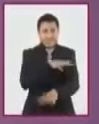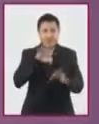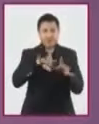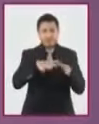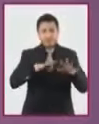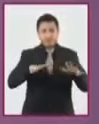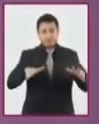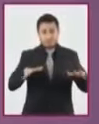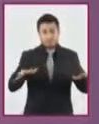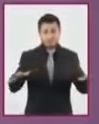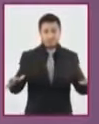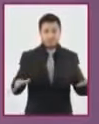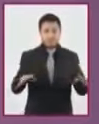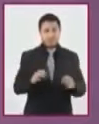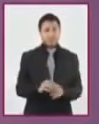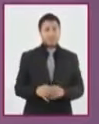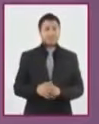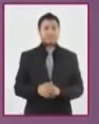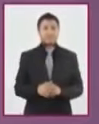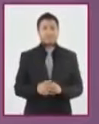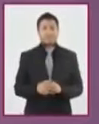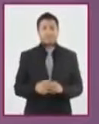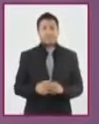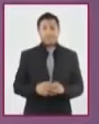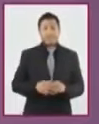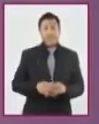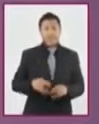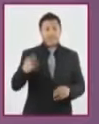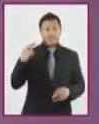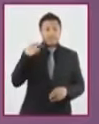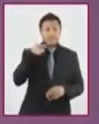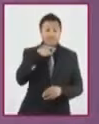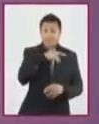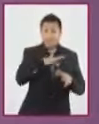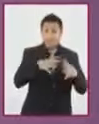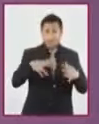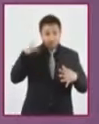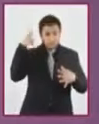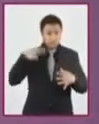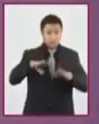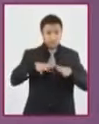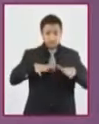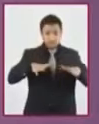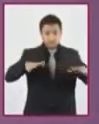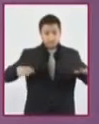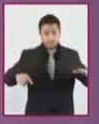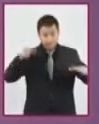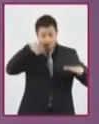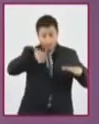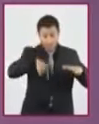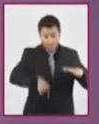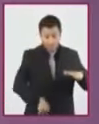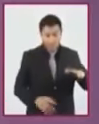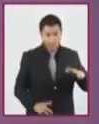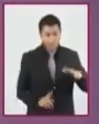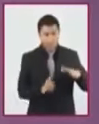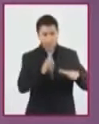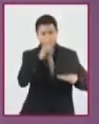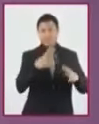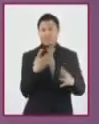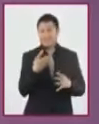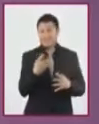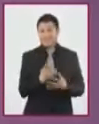tanto longitudinales como transversales, que viajan por el manto de la Tierra hasta la corteza.